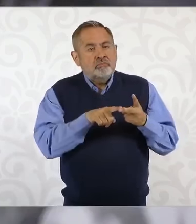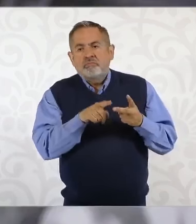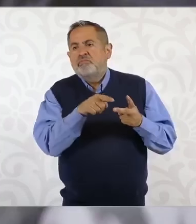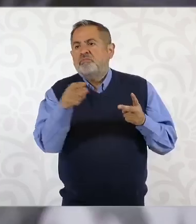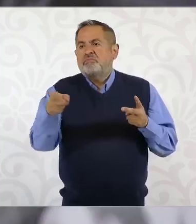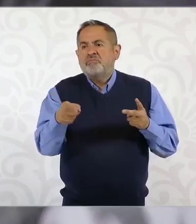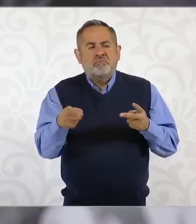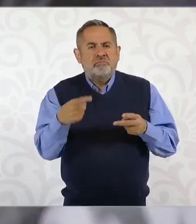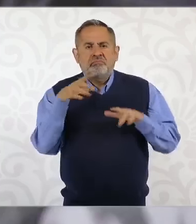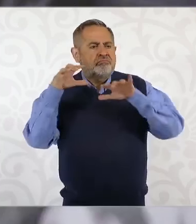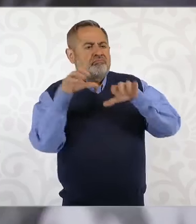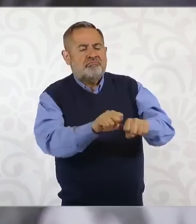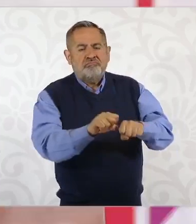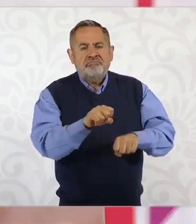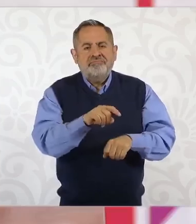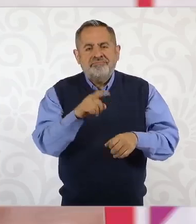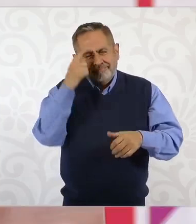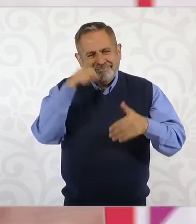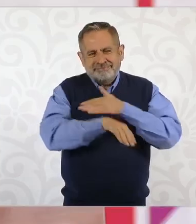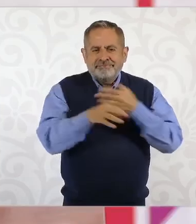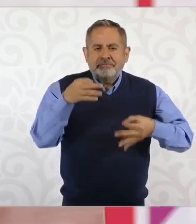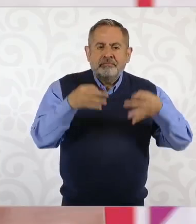y detenido ayer en Bolivia.